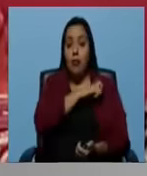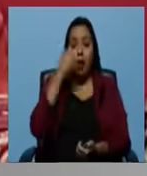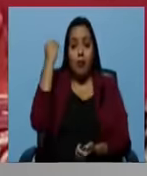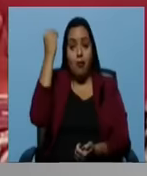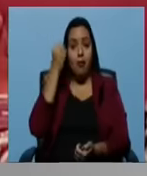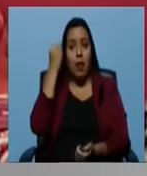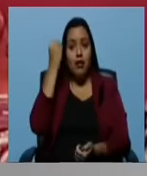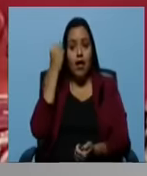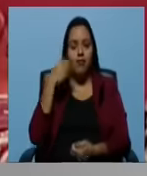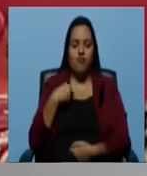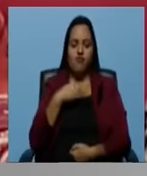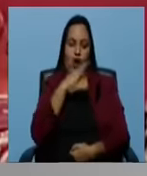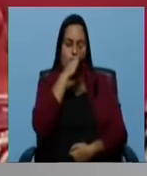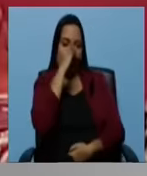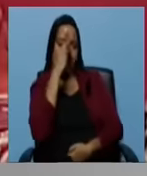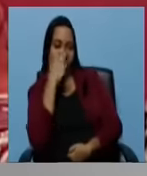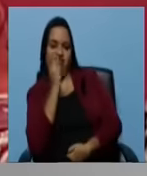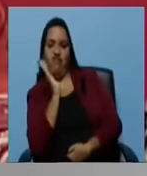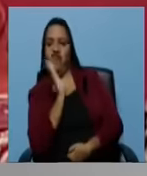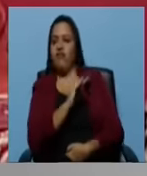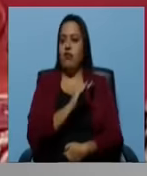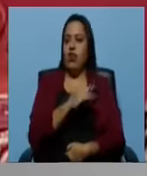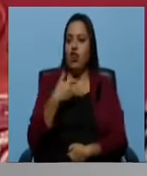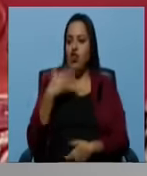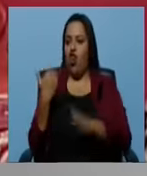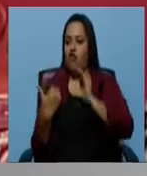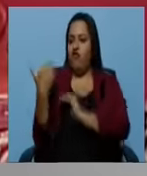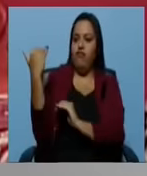superiores, se creen imperio,